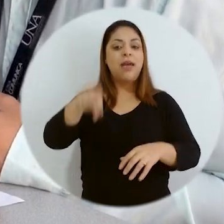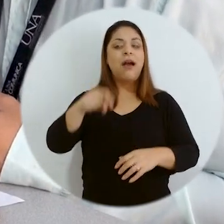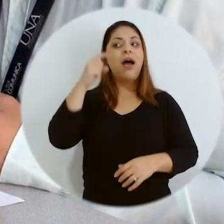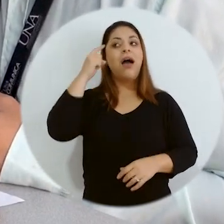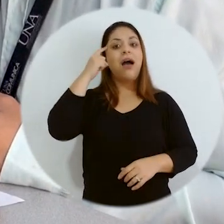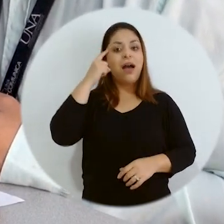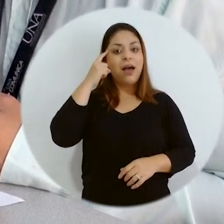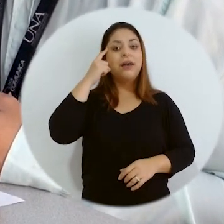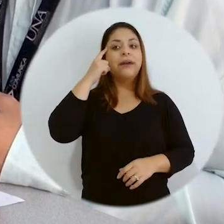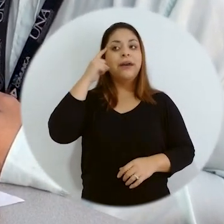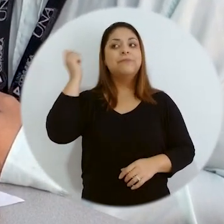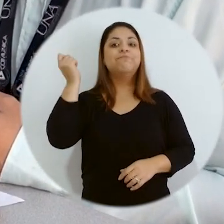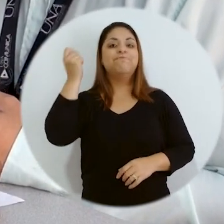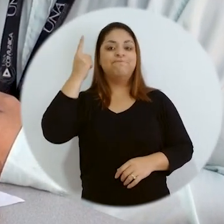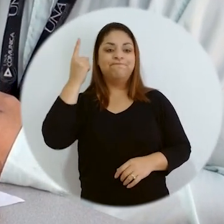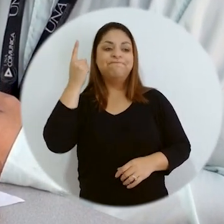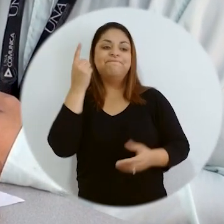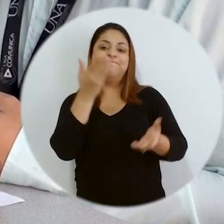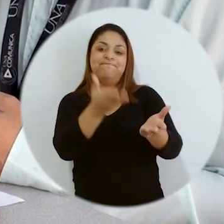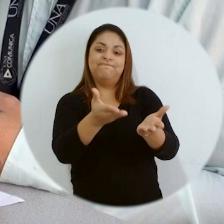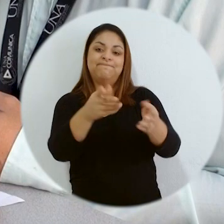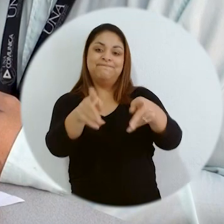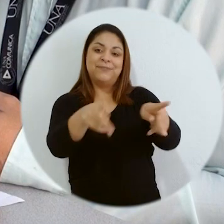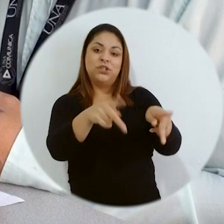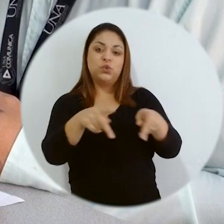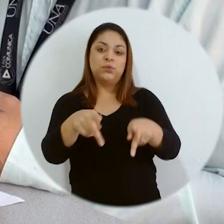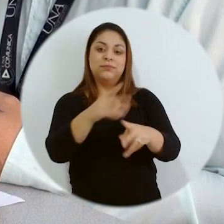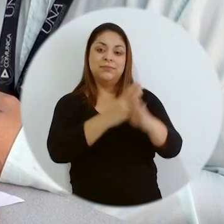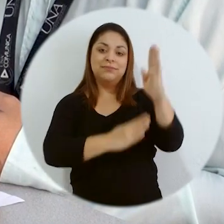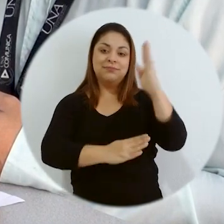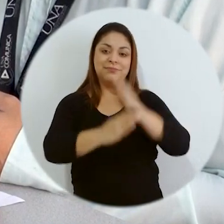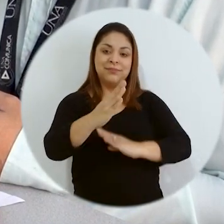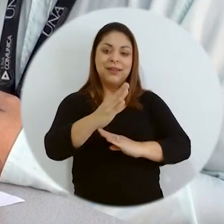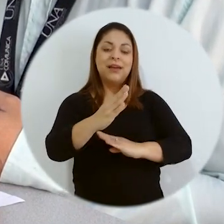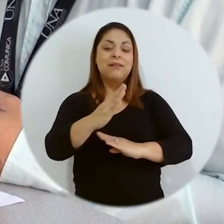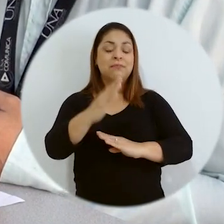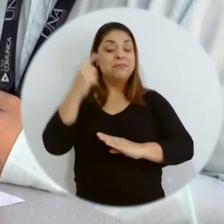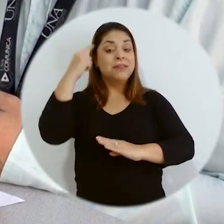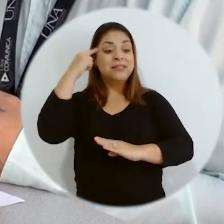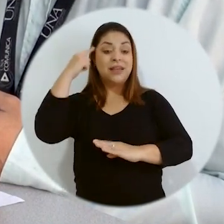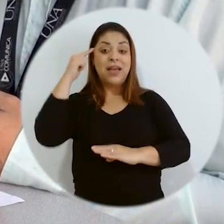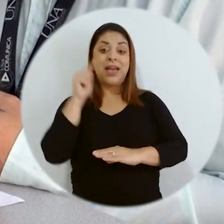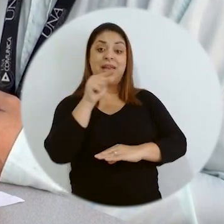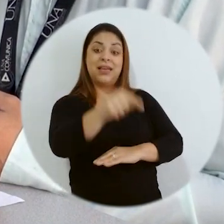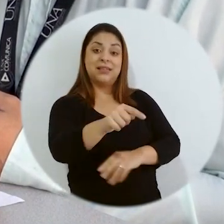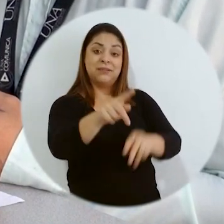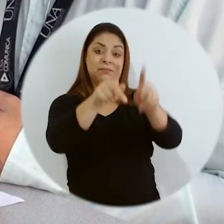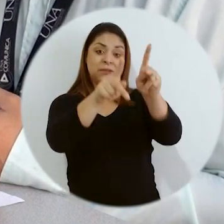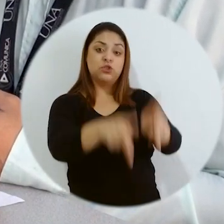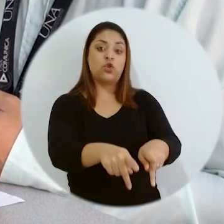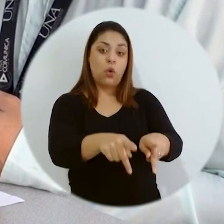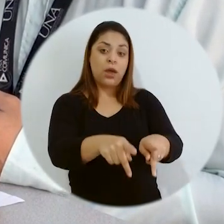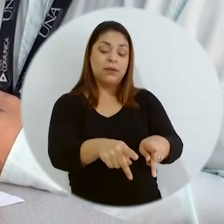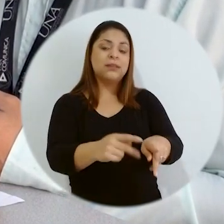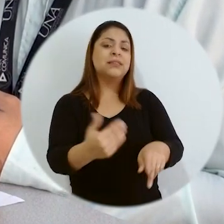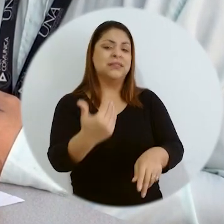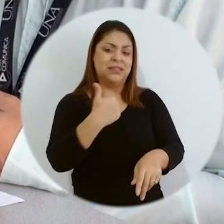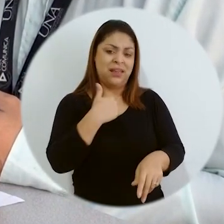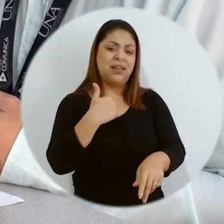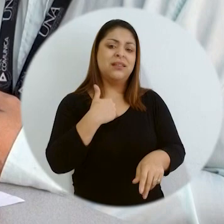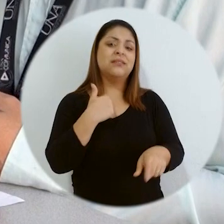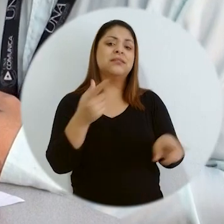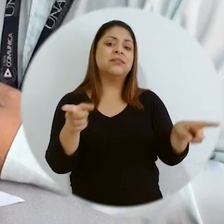van a procurar entonces entender y comprender a esa diversidad y pensar en que esa otra persona